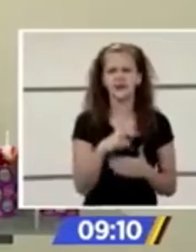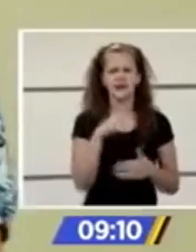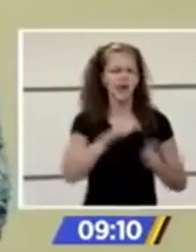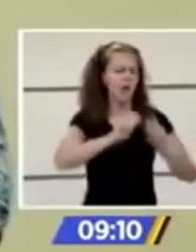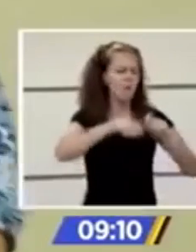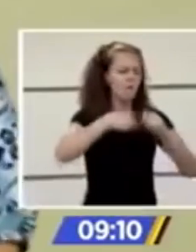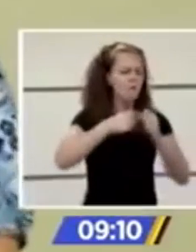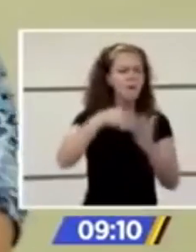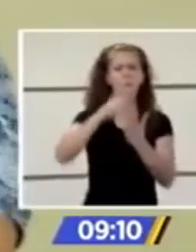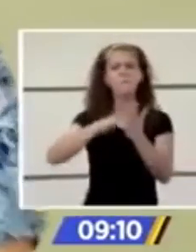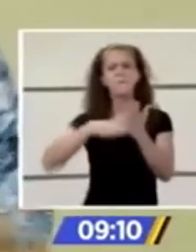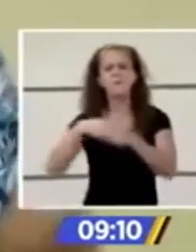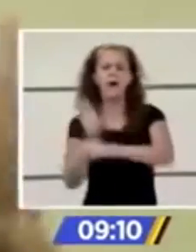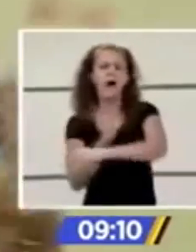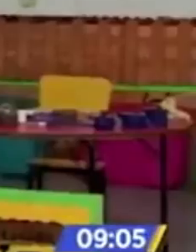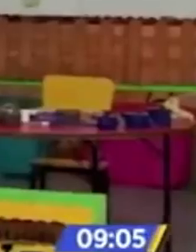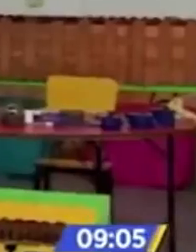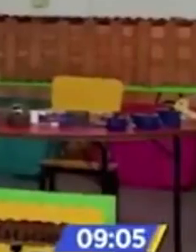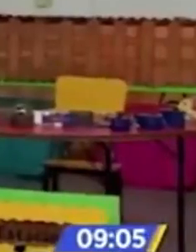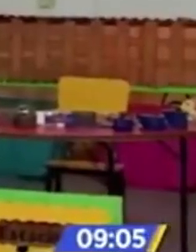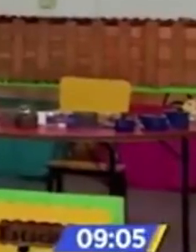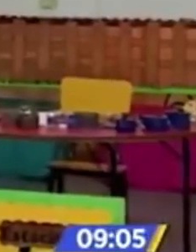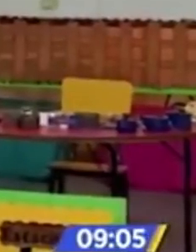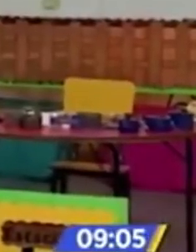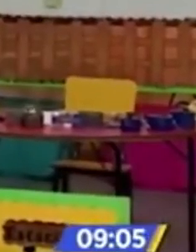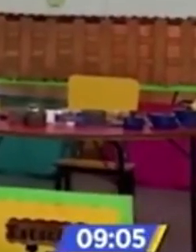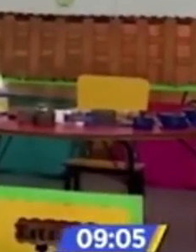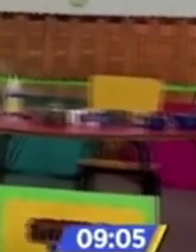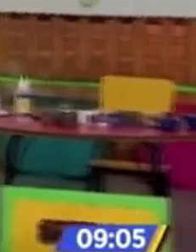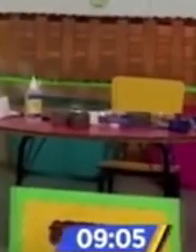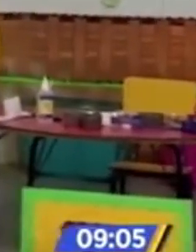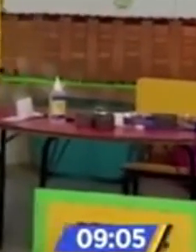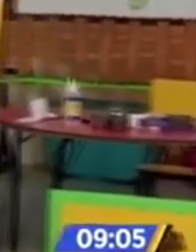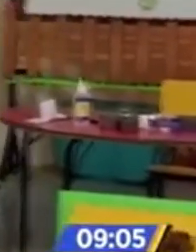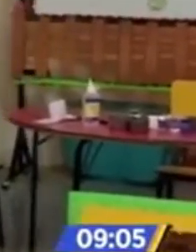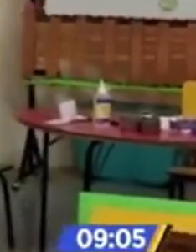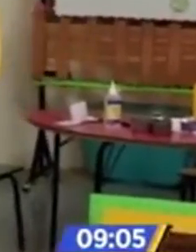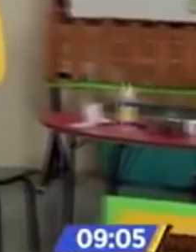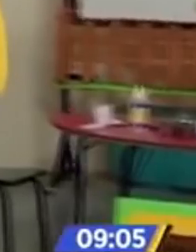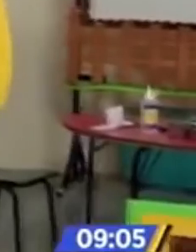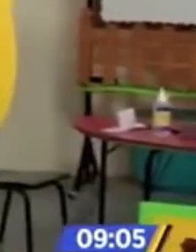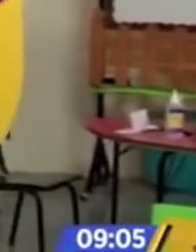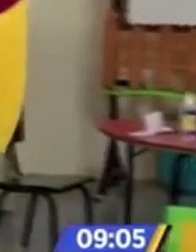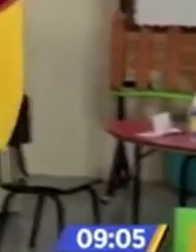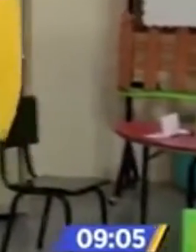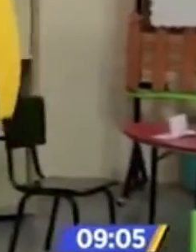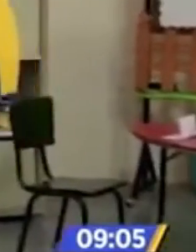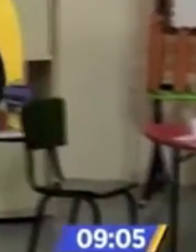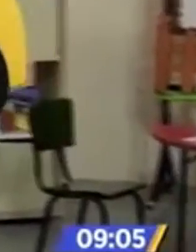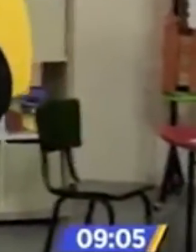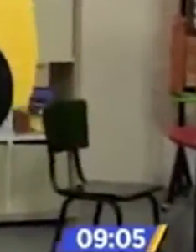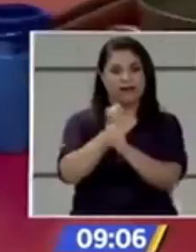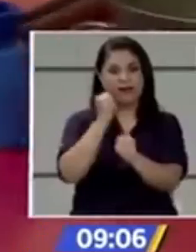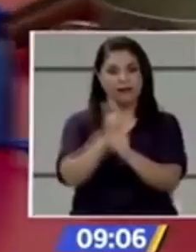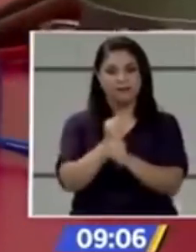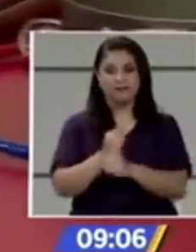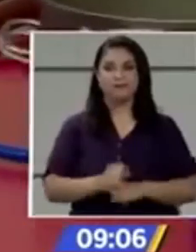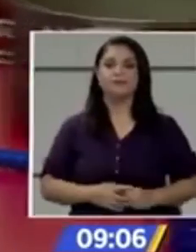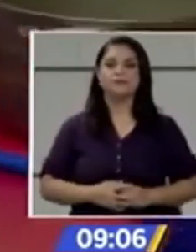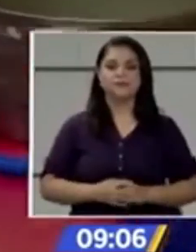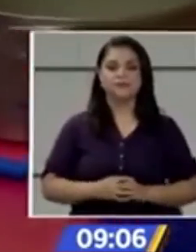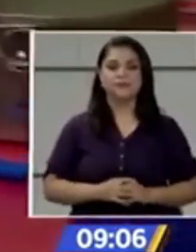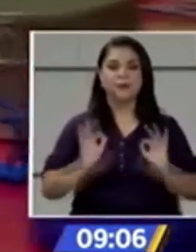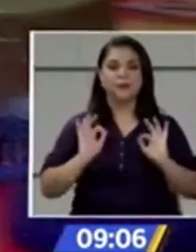personas estudiantes de cuarto y quinto año de primaria y décimo y undécimo año de secundaria para las pruebas faro en las materias de español